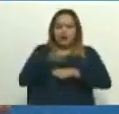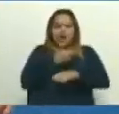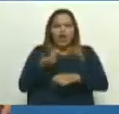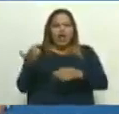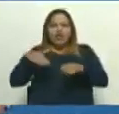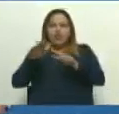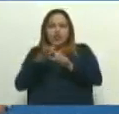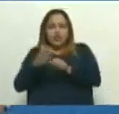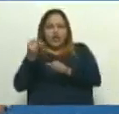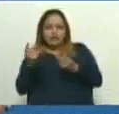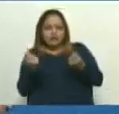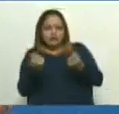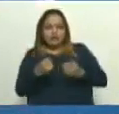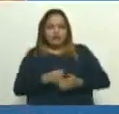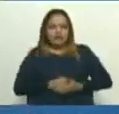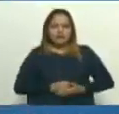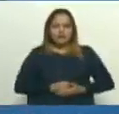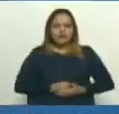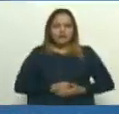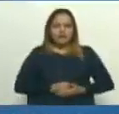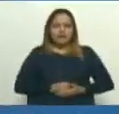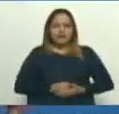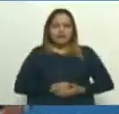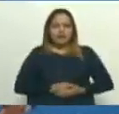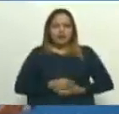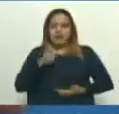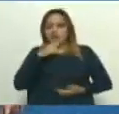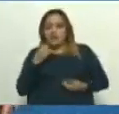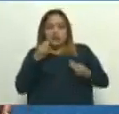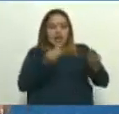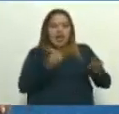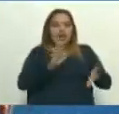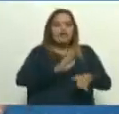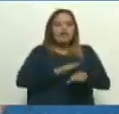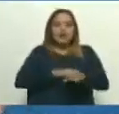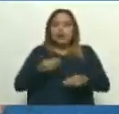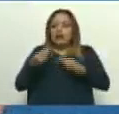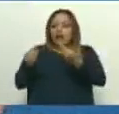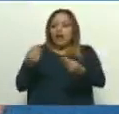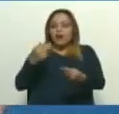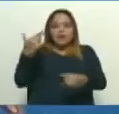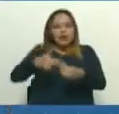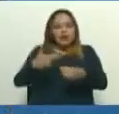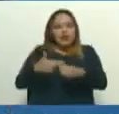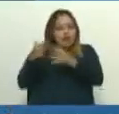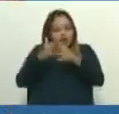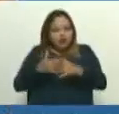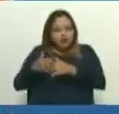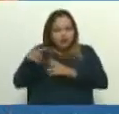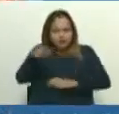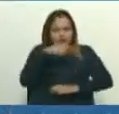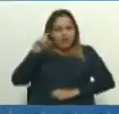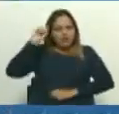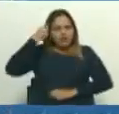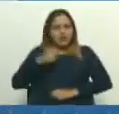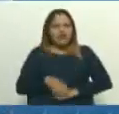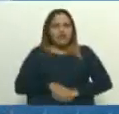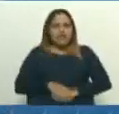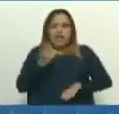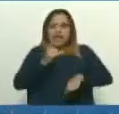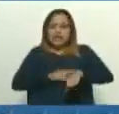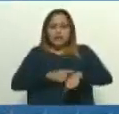ingresos petroleros? No llegaban, porque regalábamos nuestro petróleo a los Estados Unidos, ¿se acuerdan? La época donde el petróleo no